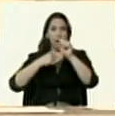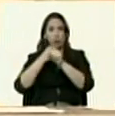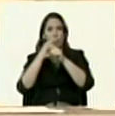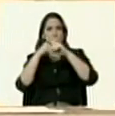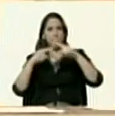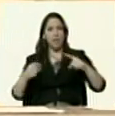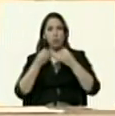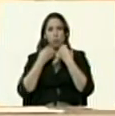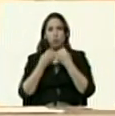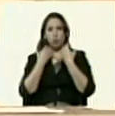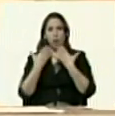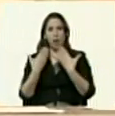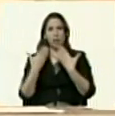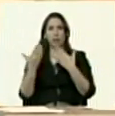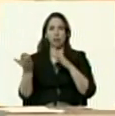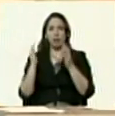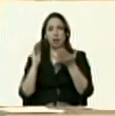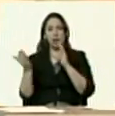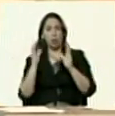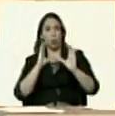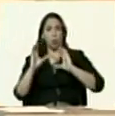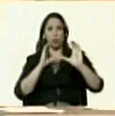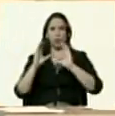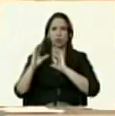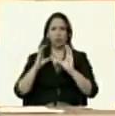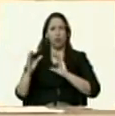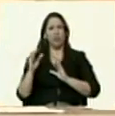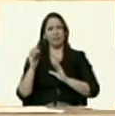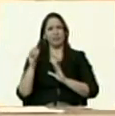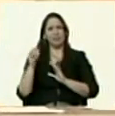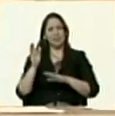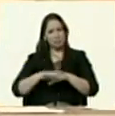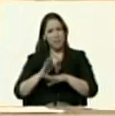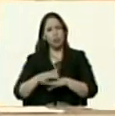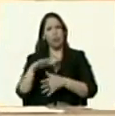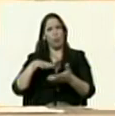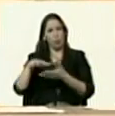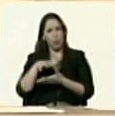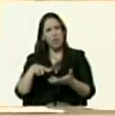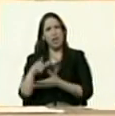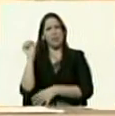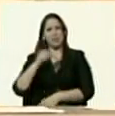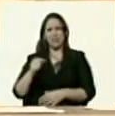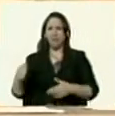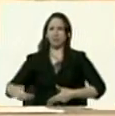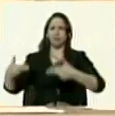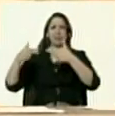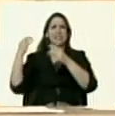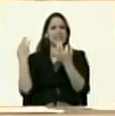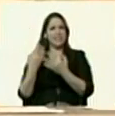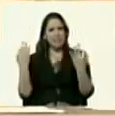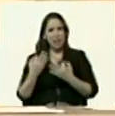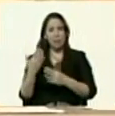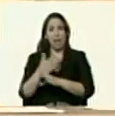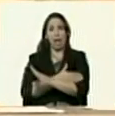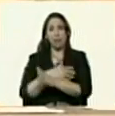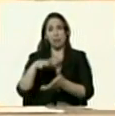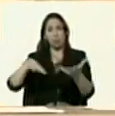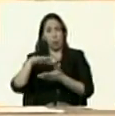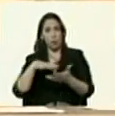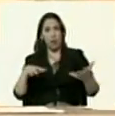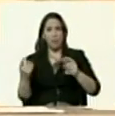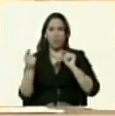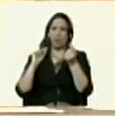buenas relaciones de comunicación. Hubo conflictos, hubo enfrentamientos, pero siempre ante el conflicto, el